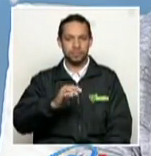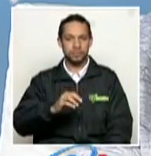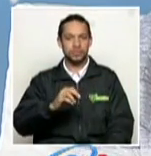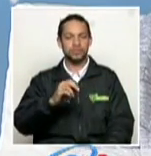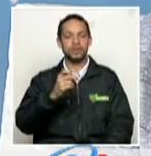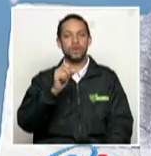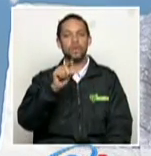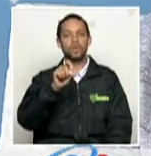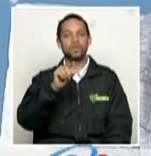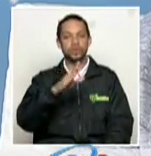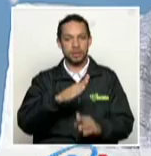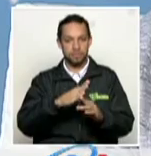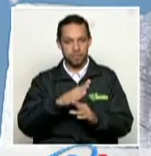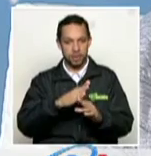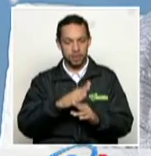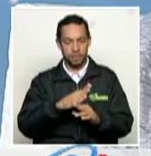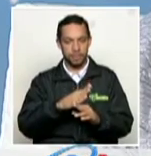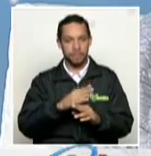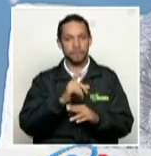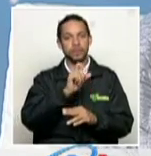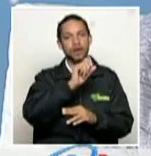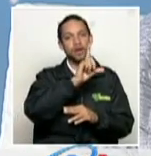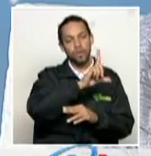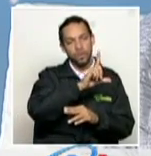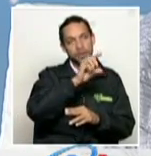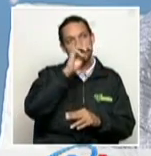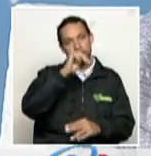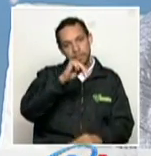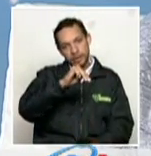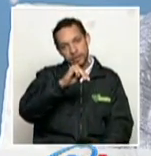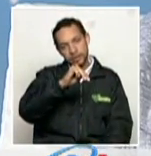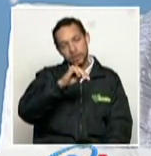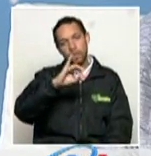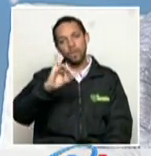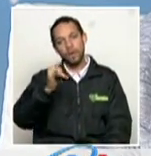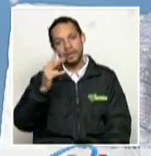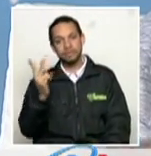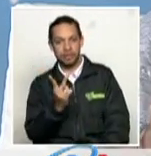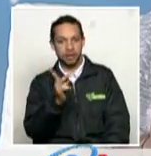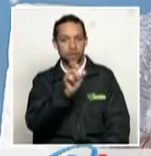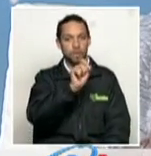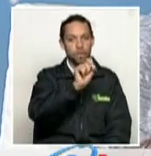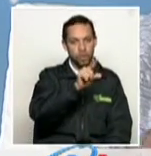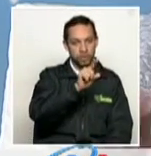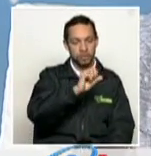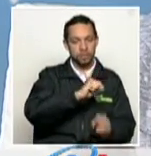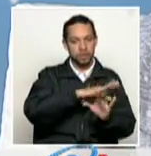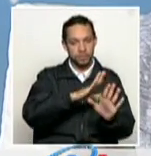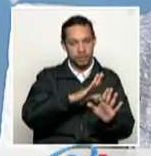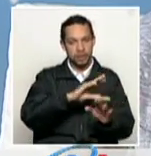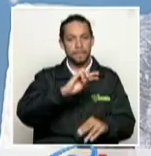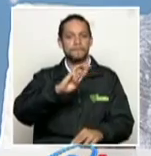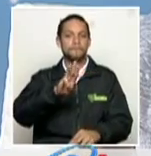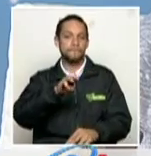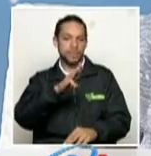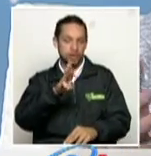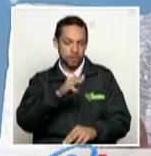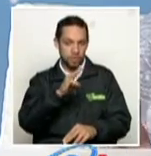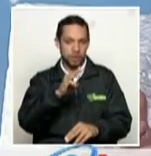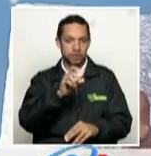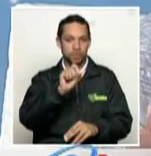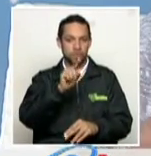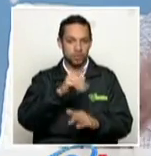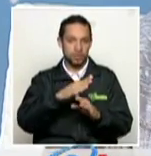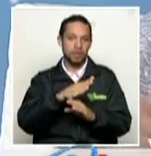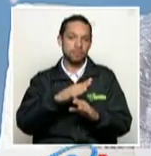como el de las 11 de la mañana. Lunes, martes, jueves y viernes. Y el miércoles, media hora, 11 y 30